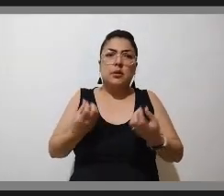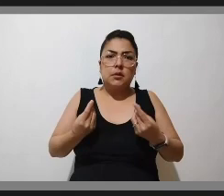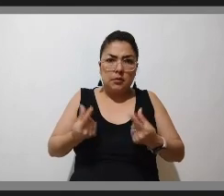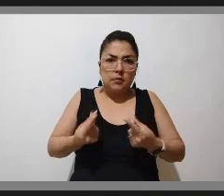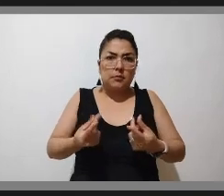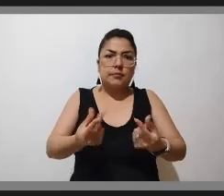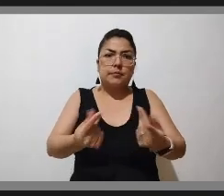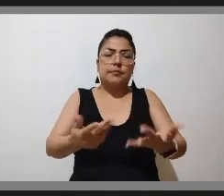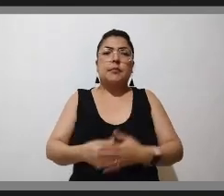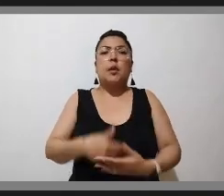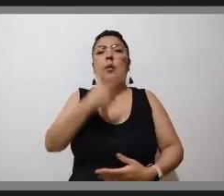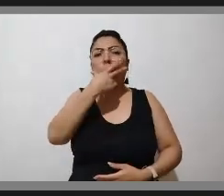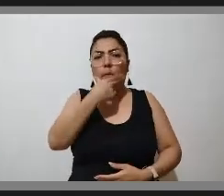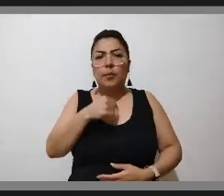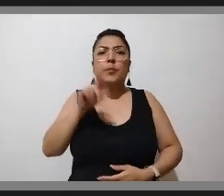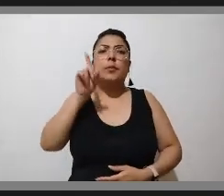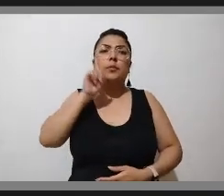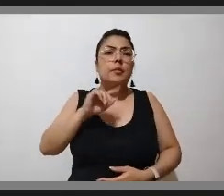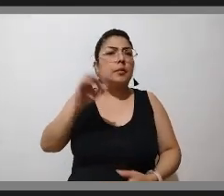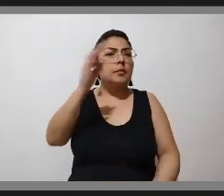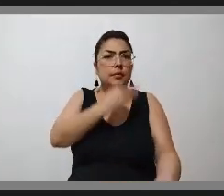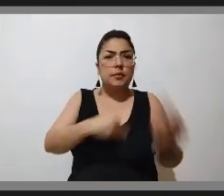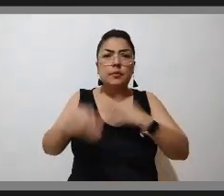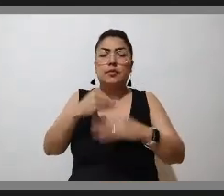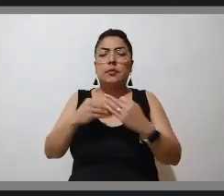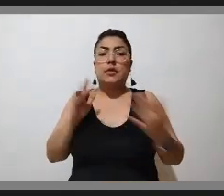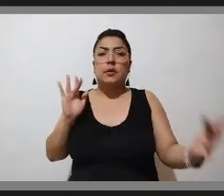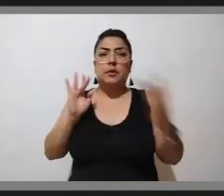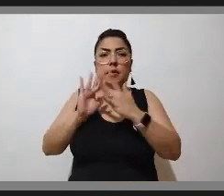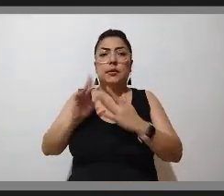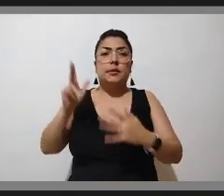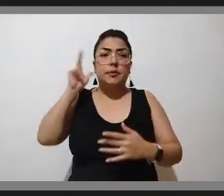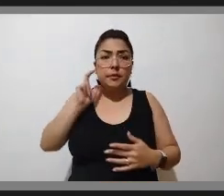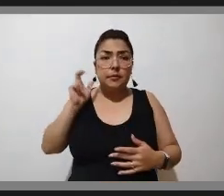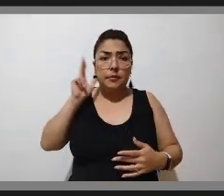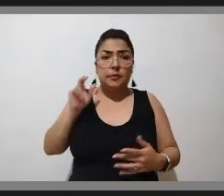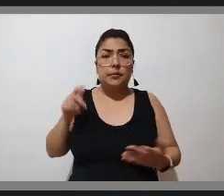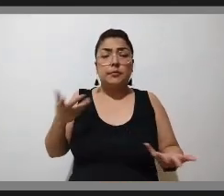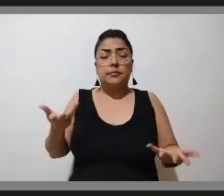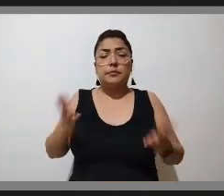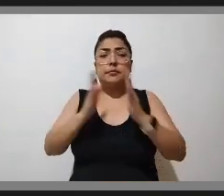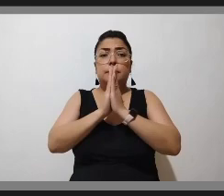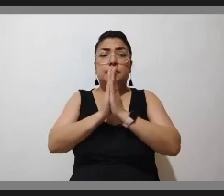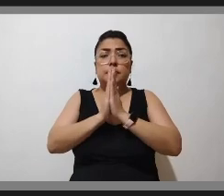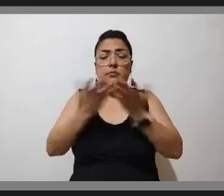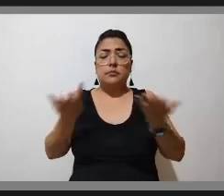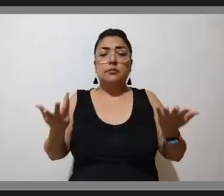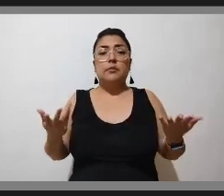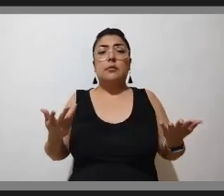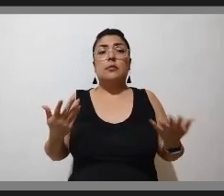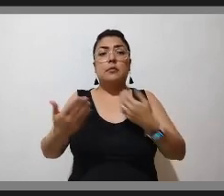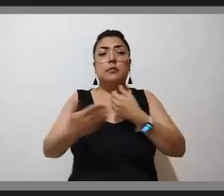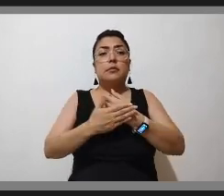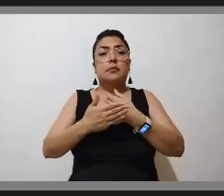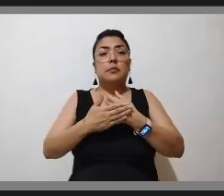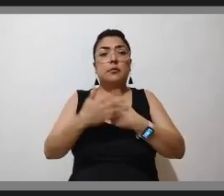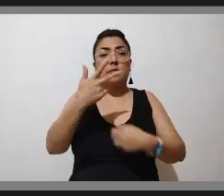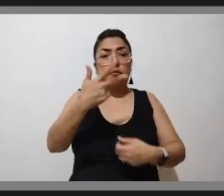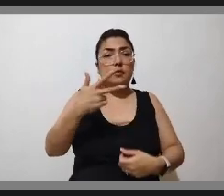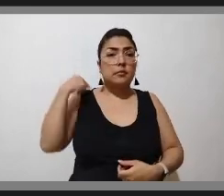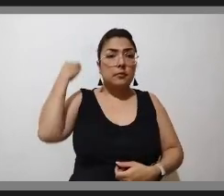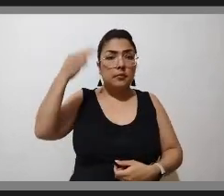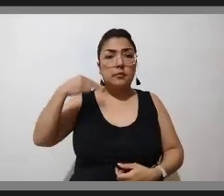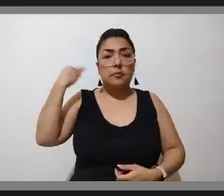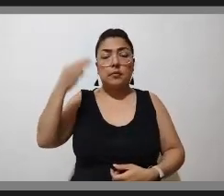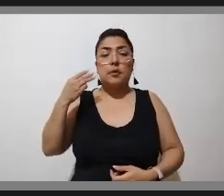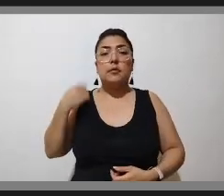reflexionar a todas las mujeres, a todos los hombres, a toda la ciudadanía que nos escucha el día de hoy. Y bueno, a aprovechar este día del 8 de